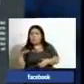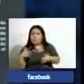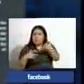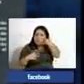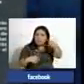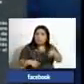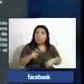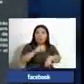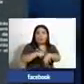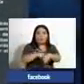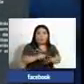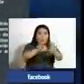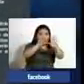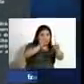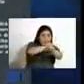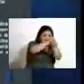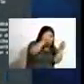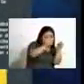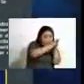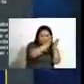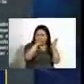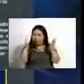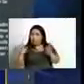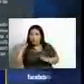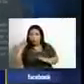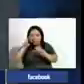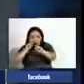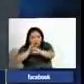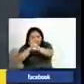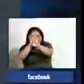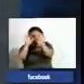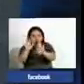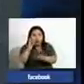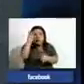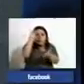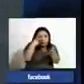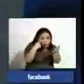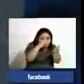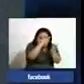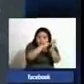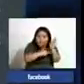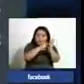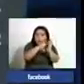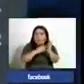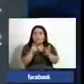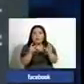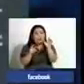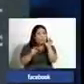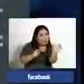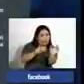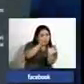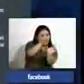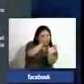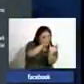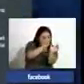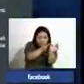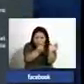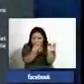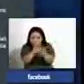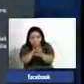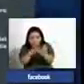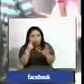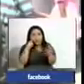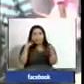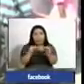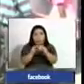abierto de 7 a.m. a 1 a.m., pero solo se atenderán los días indicados de acuerdo al número que finaliza su DUI. Además, debe